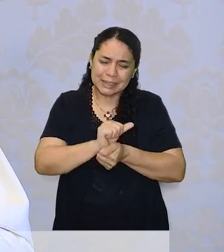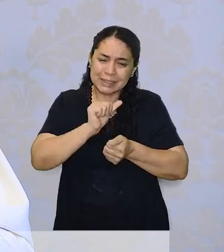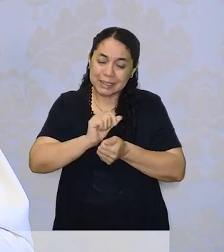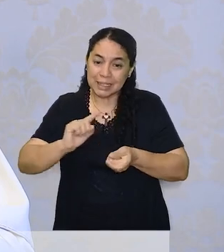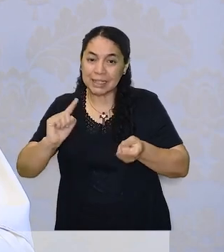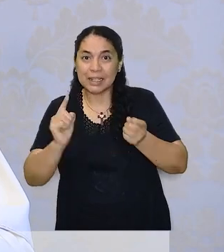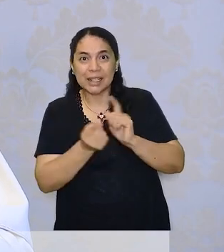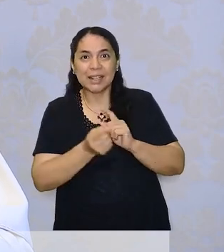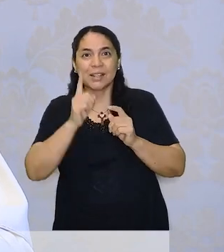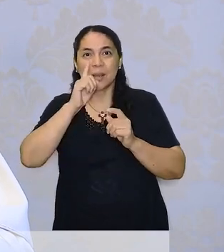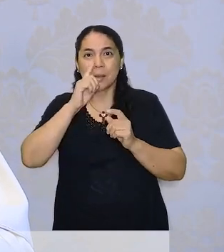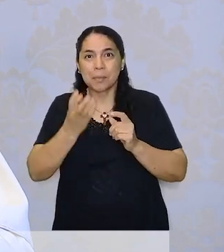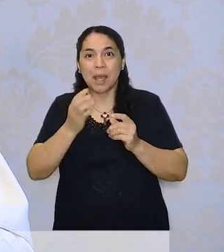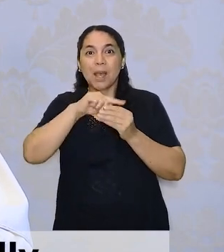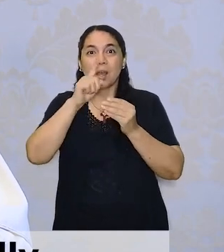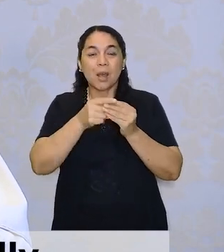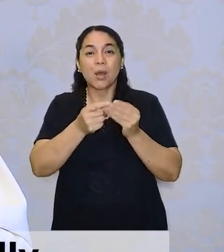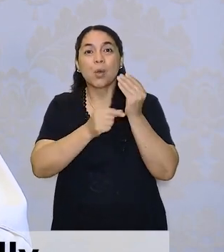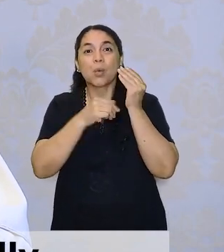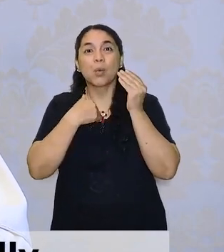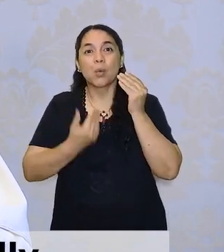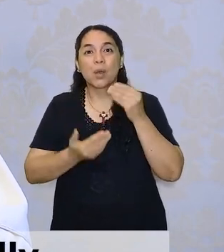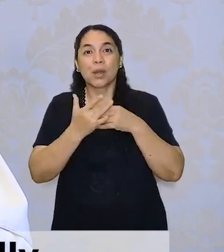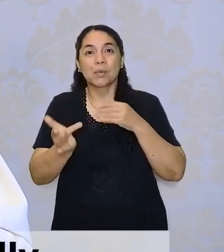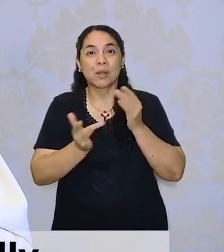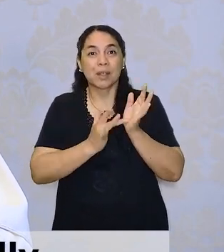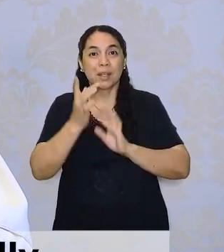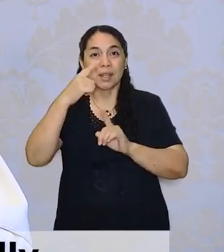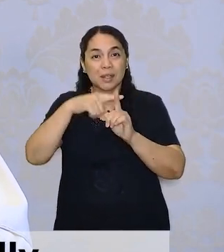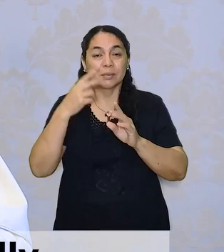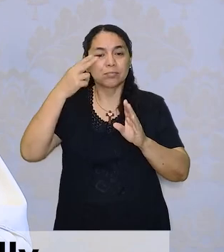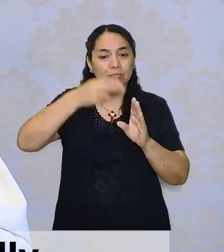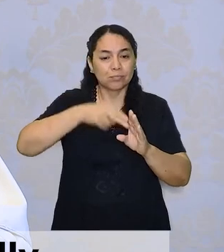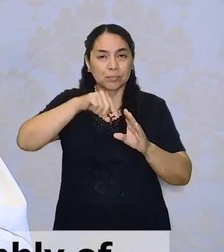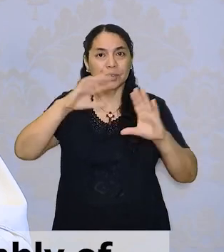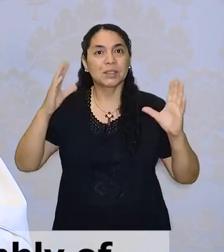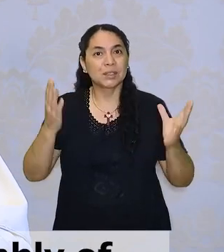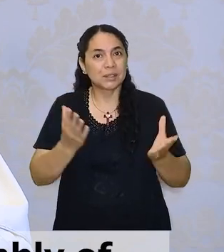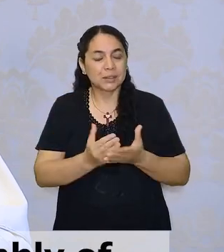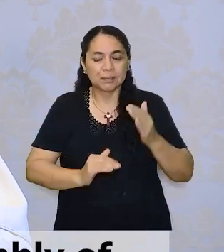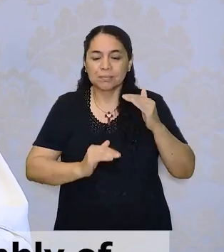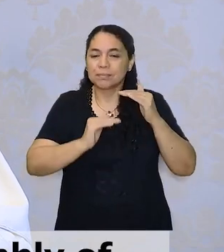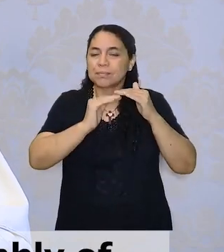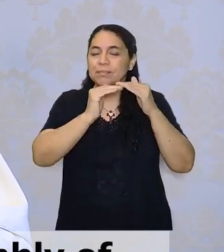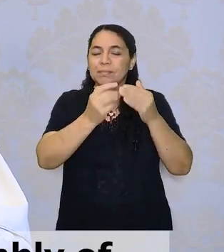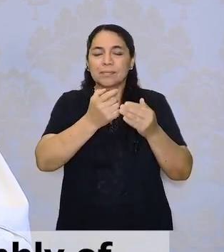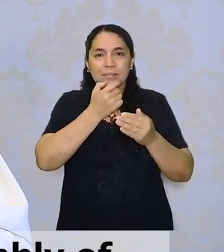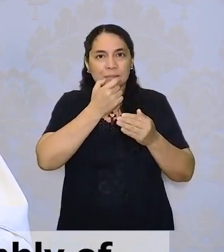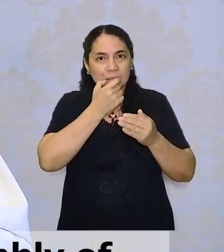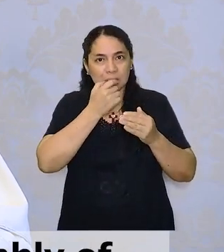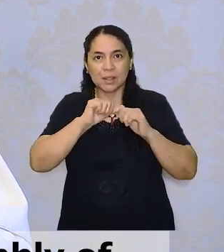llegar a ser pan, cuerpo de Cristo, participando de este modo plenamente de